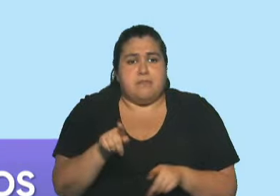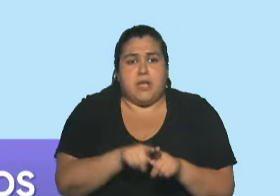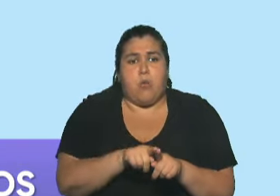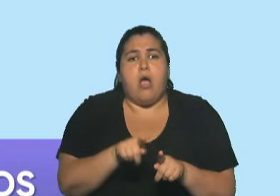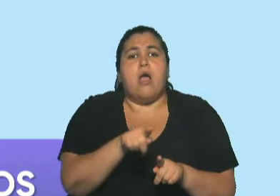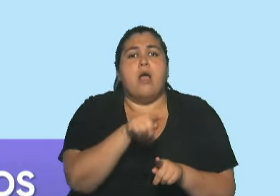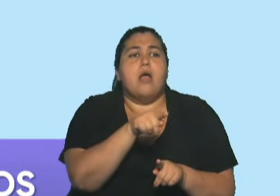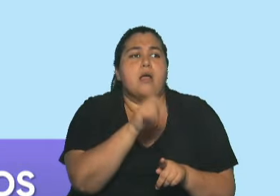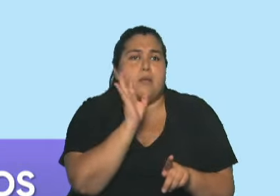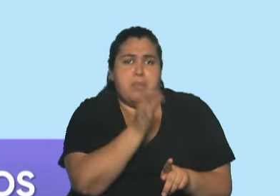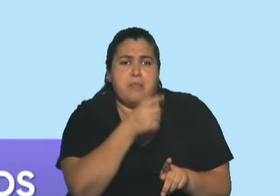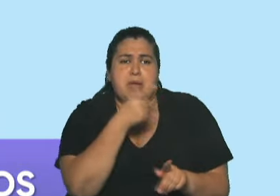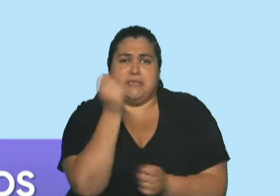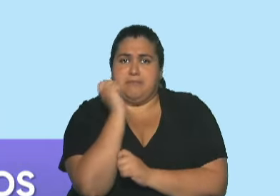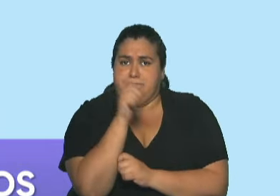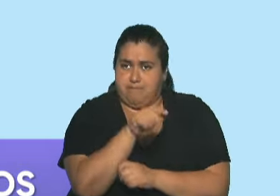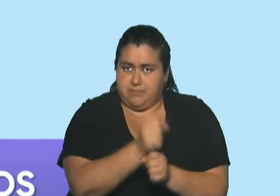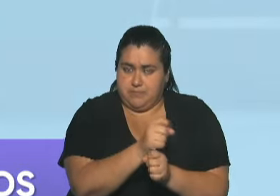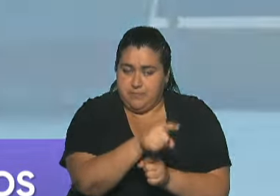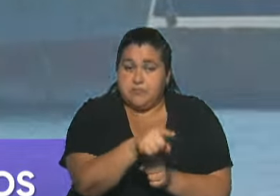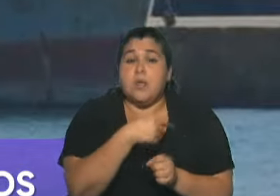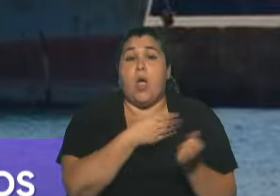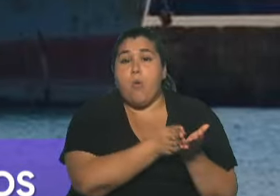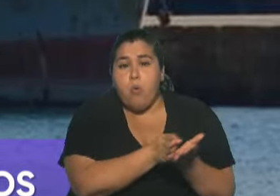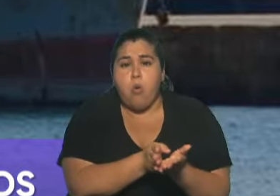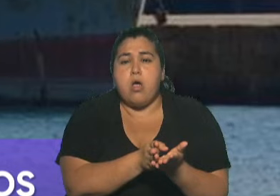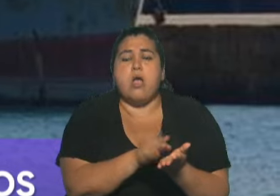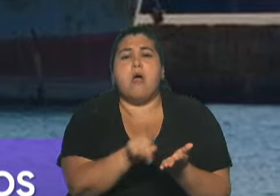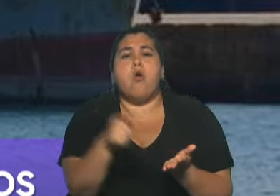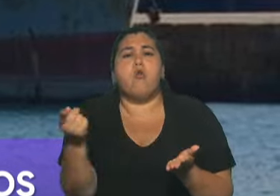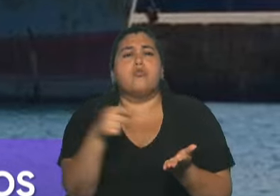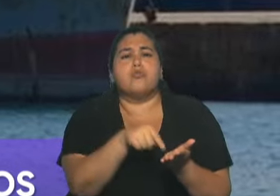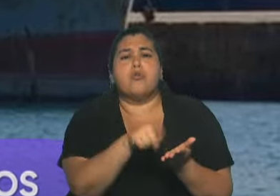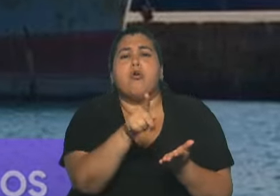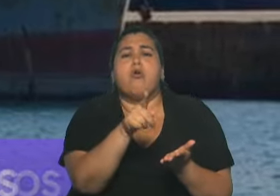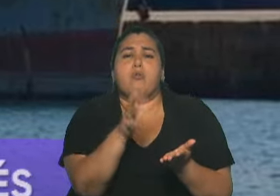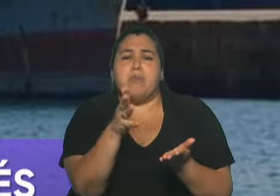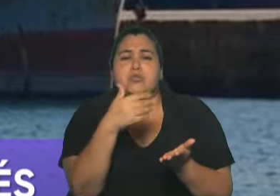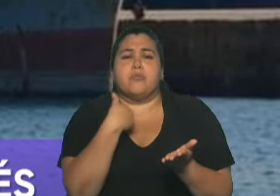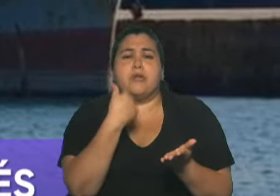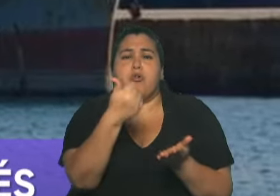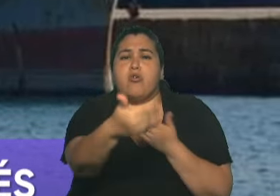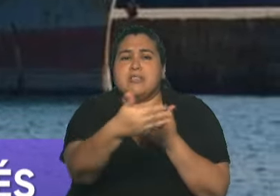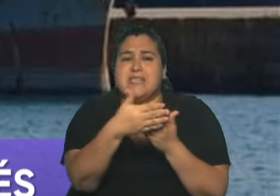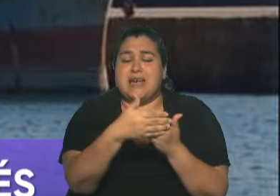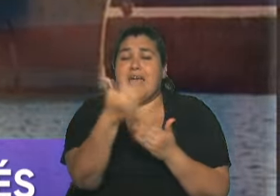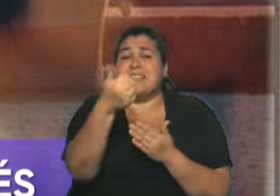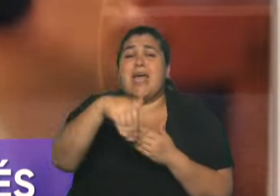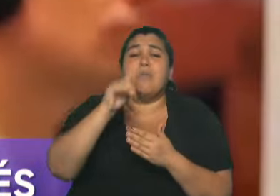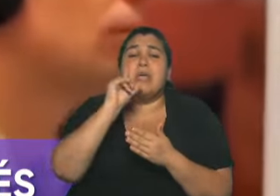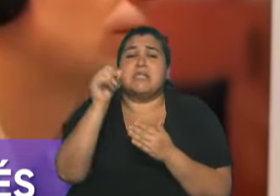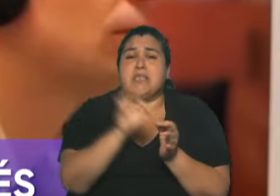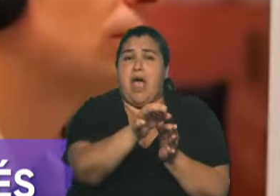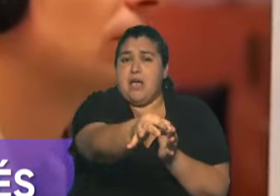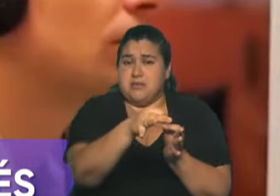de pesca y en el caso de este buque se determinó también que que la incursión fue de aproximadamente 6 millas dentro de la zona económica